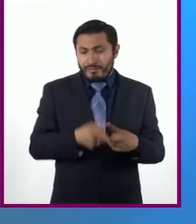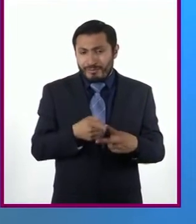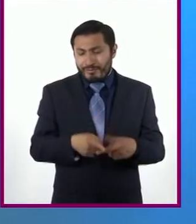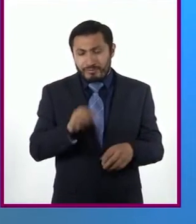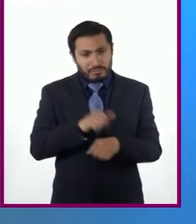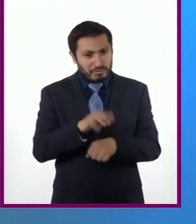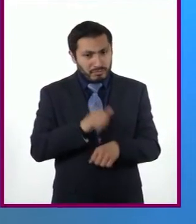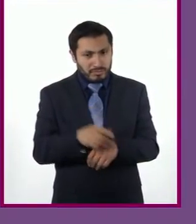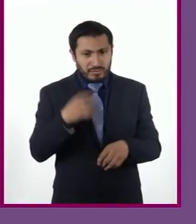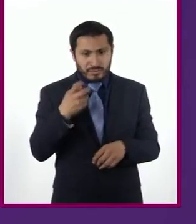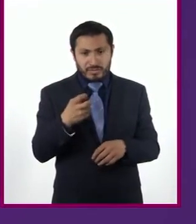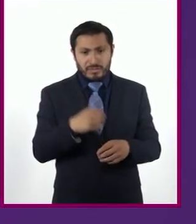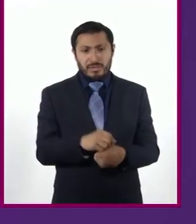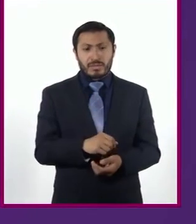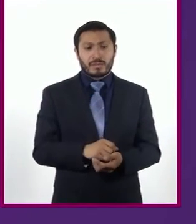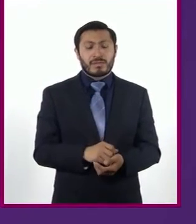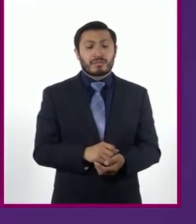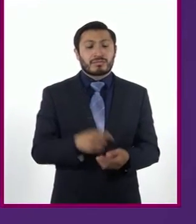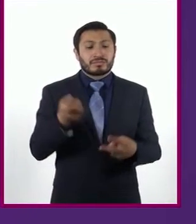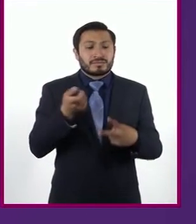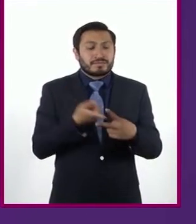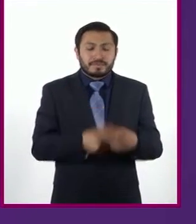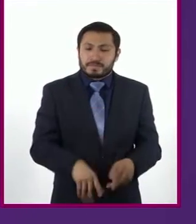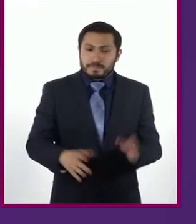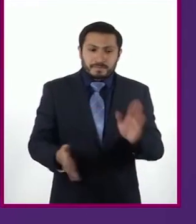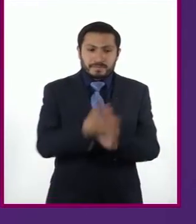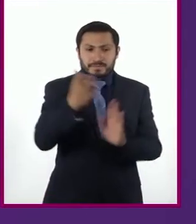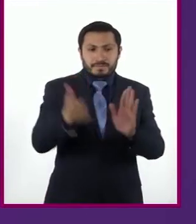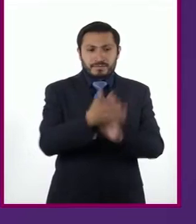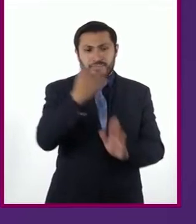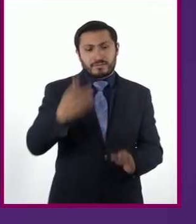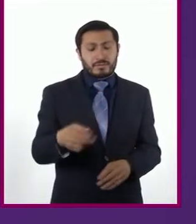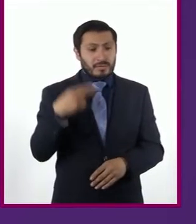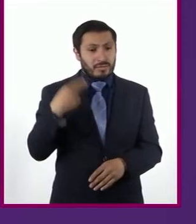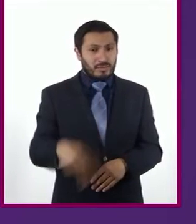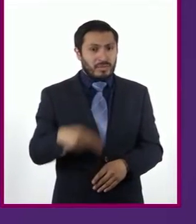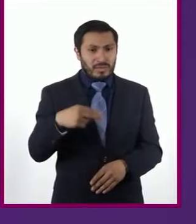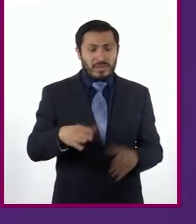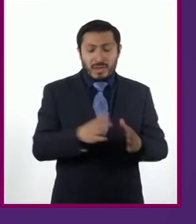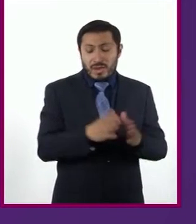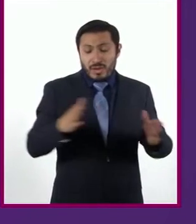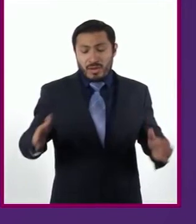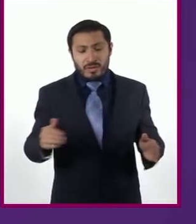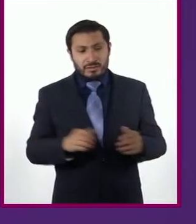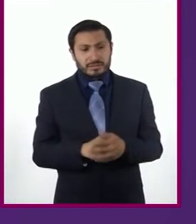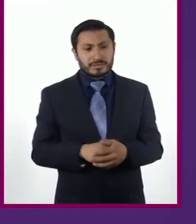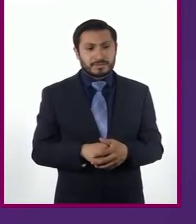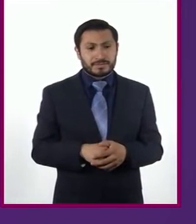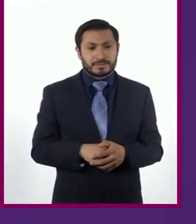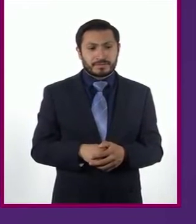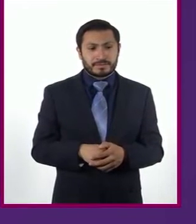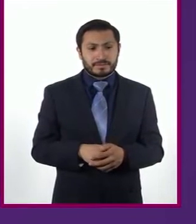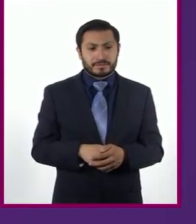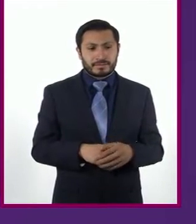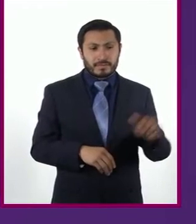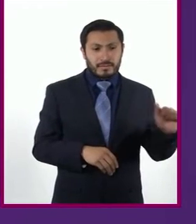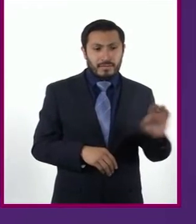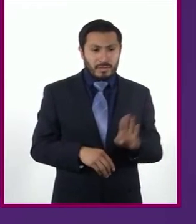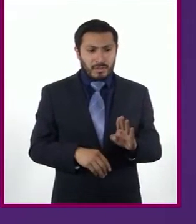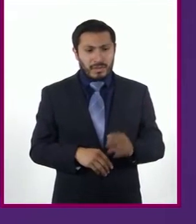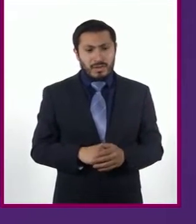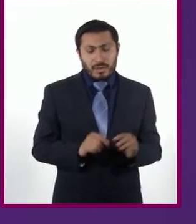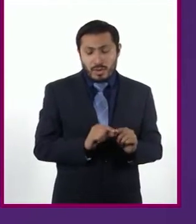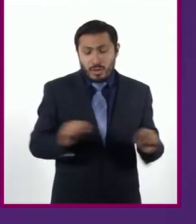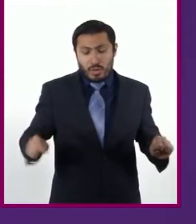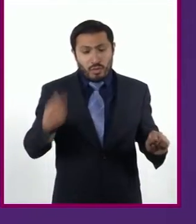numérico de la situación. Comencemos la construcción. Nombremos a la distancia entre las estructuras el segmento AB